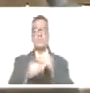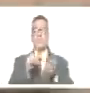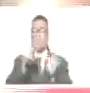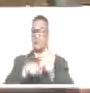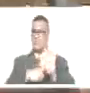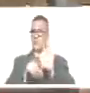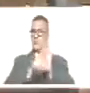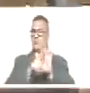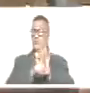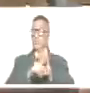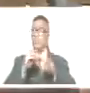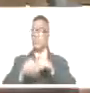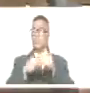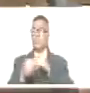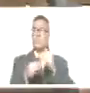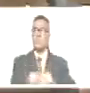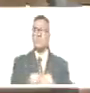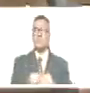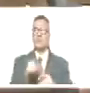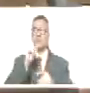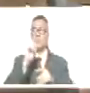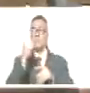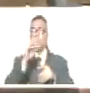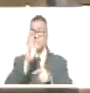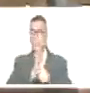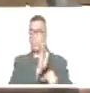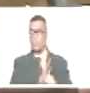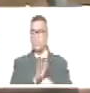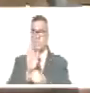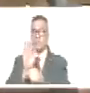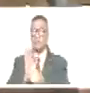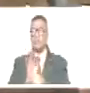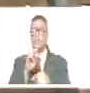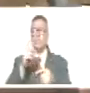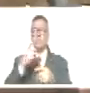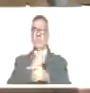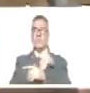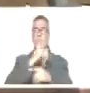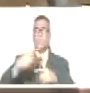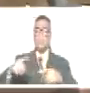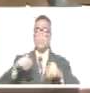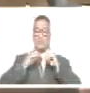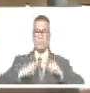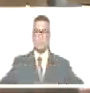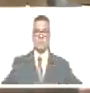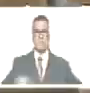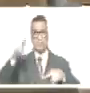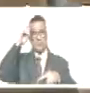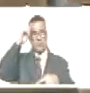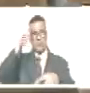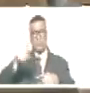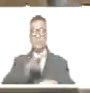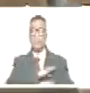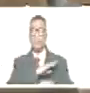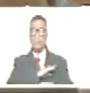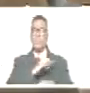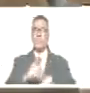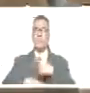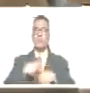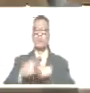regirá por los principios de protección de los derechos humanos, respeto, autonomía, desarrollo